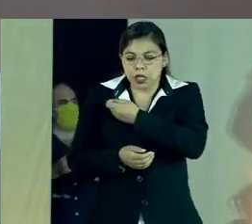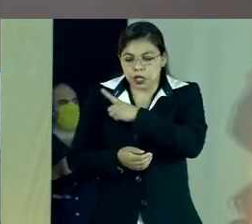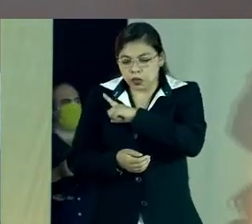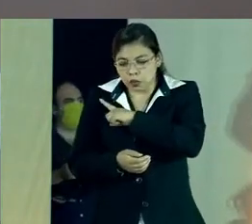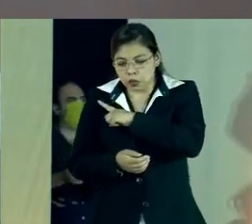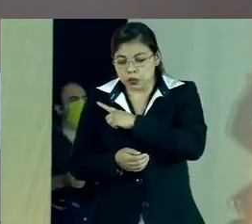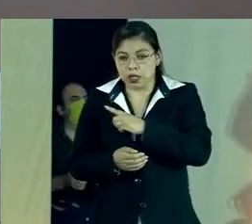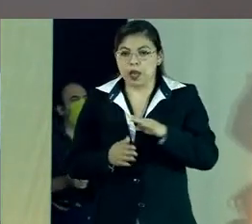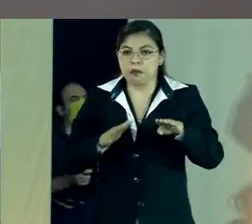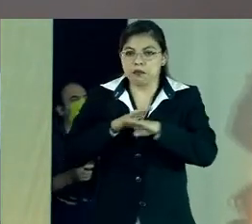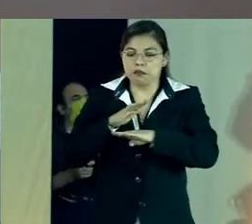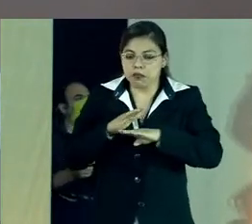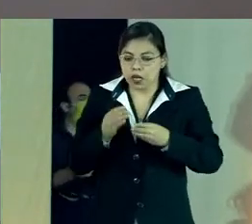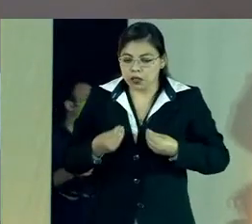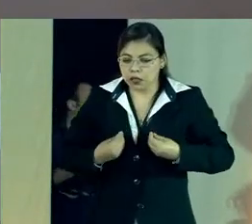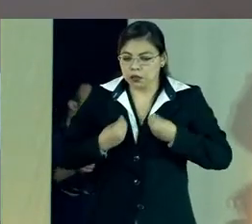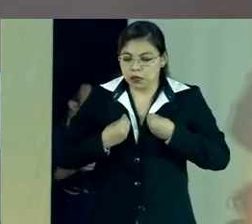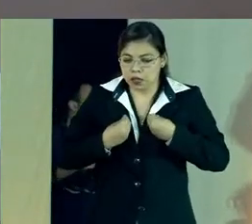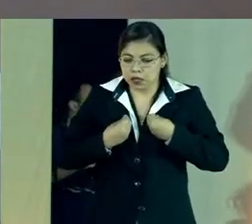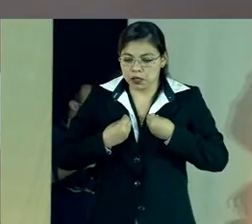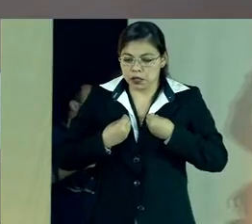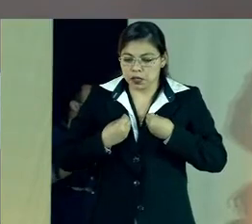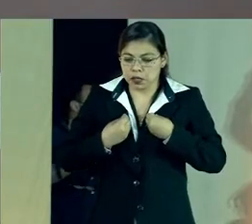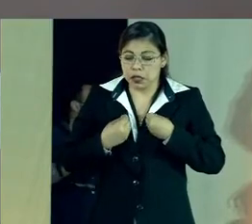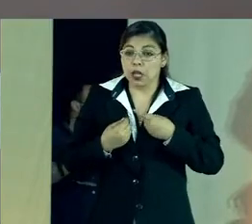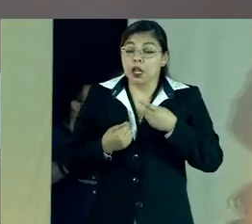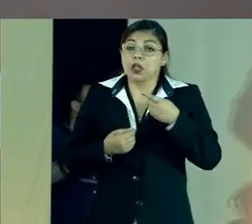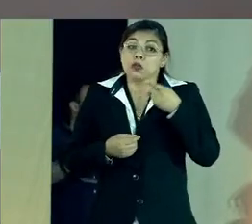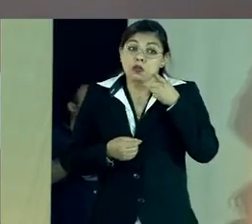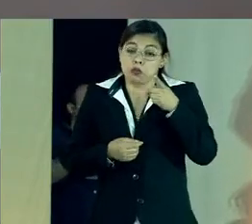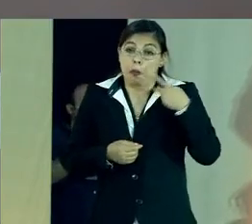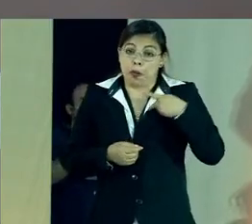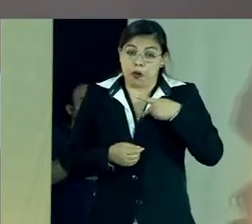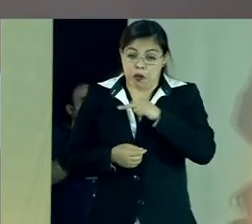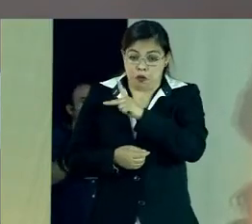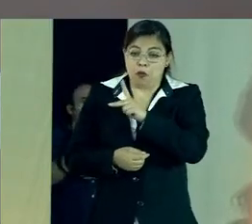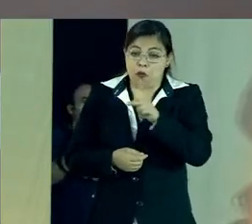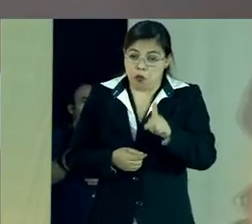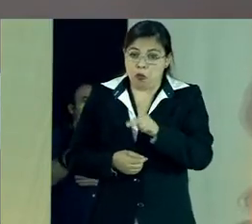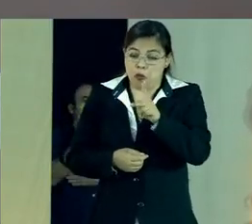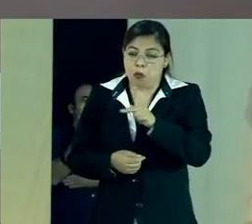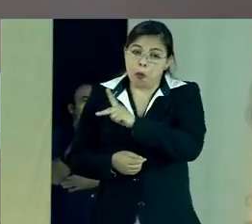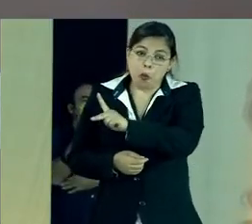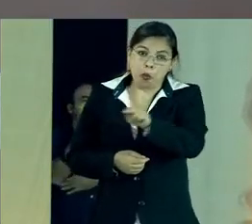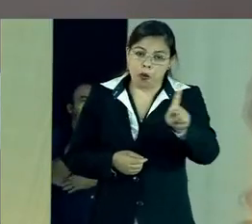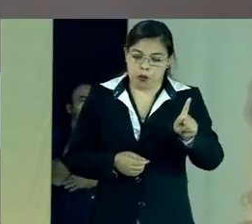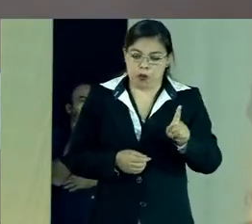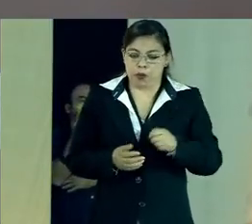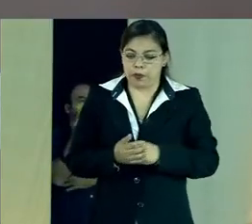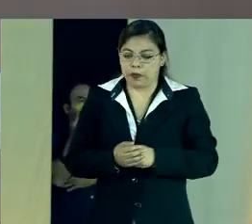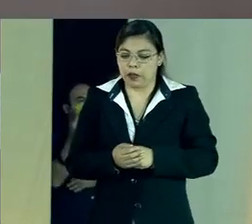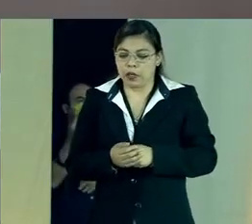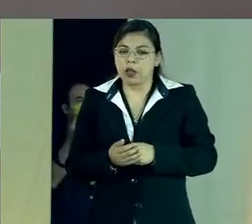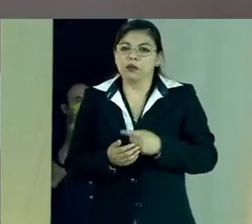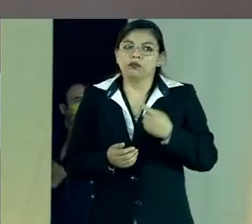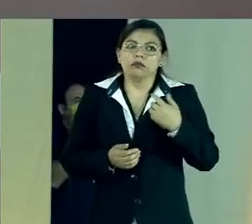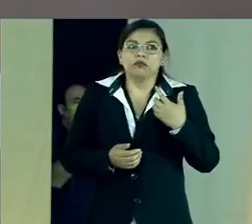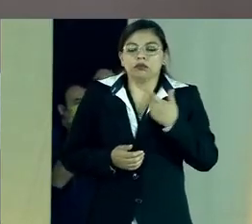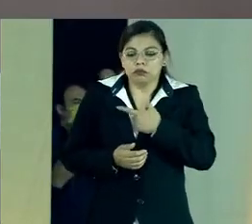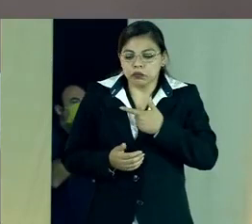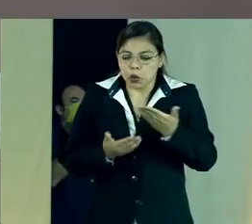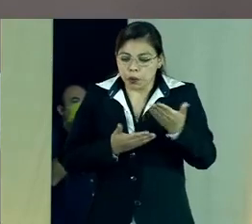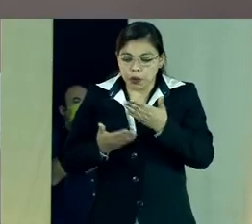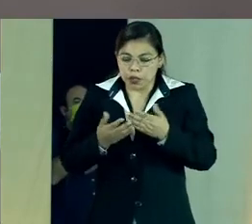esperanza de vida de sus ciudadanos hoy me gustaría compartir con ustedes algunos